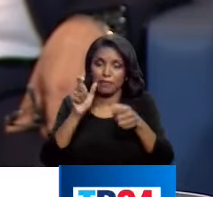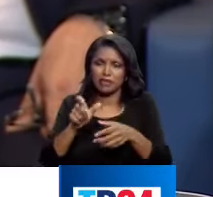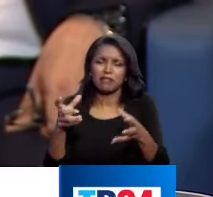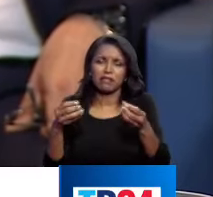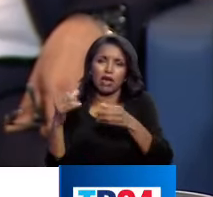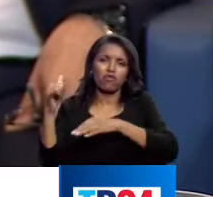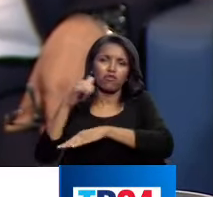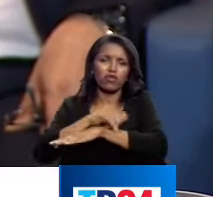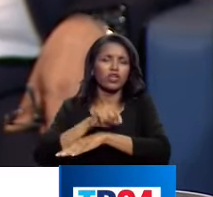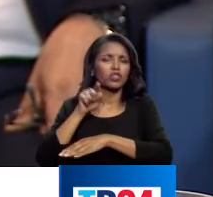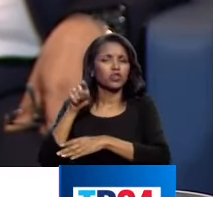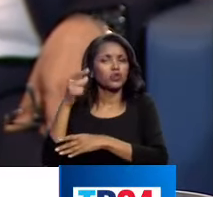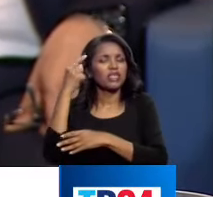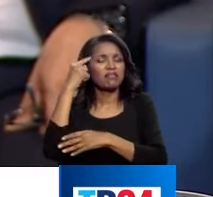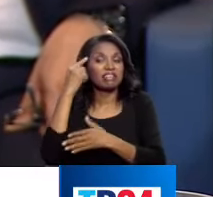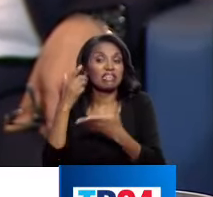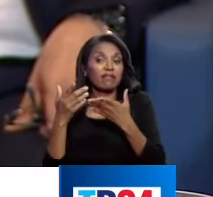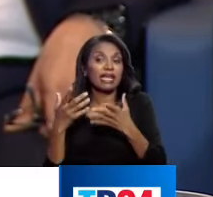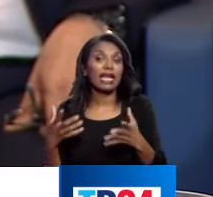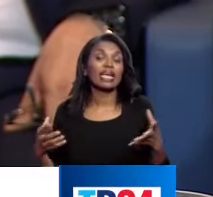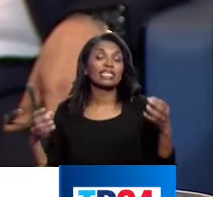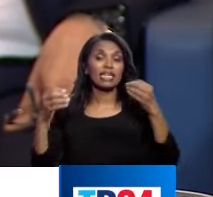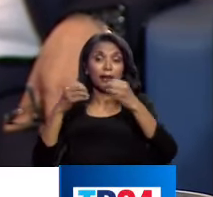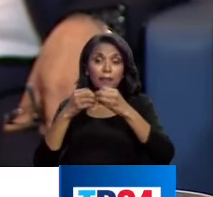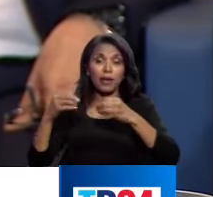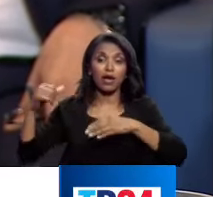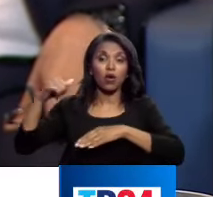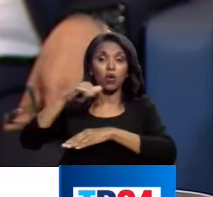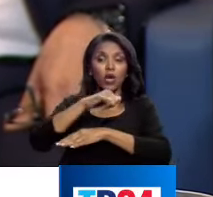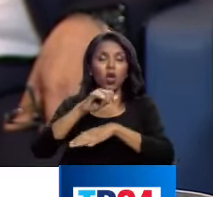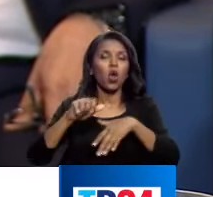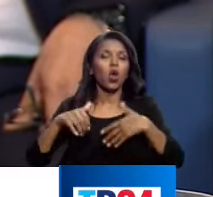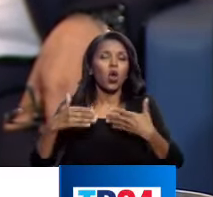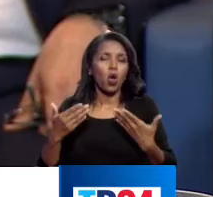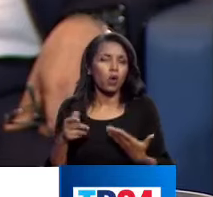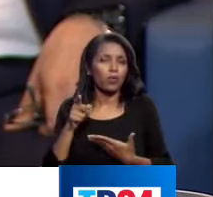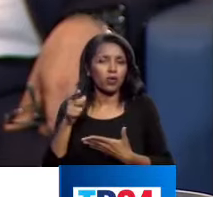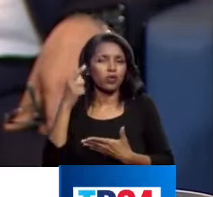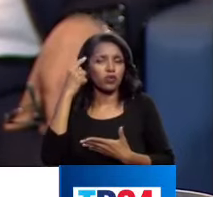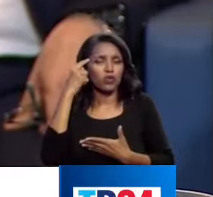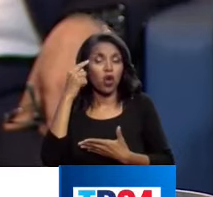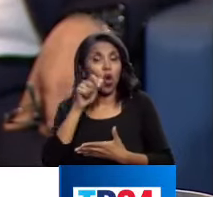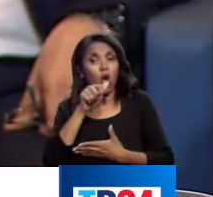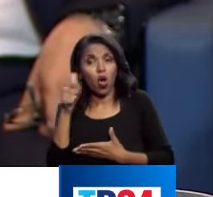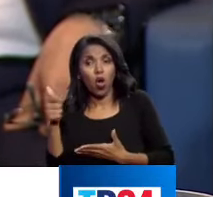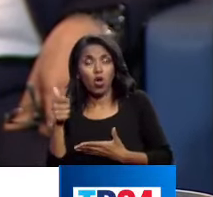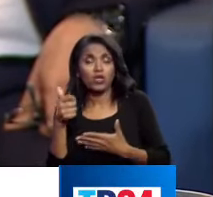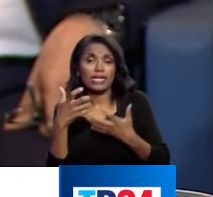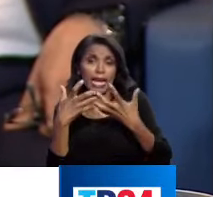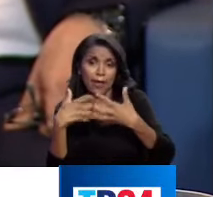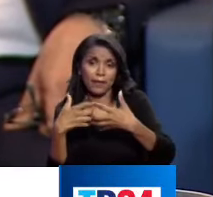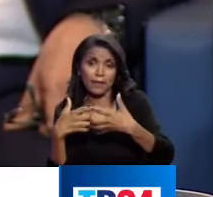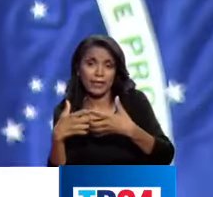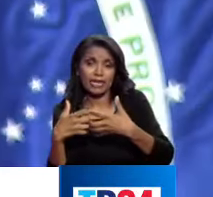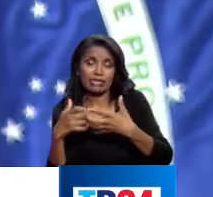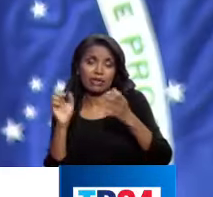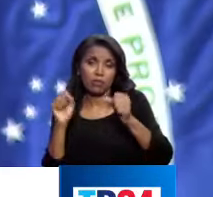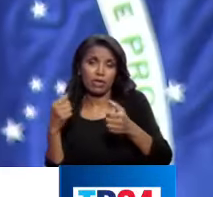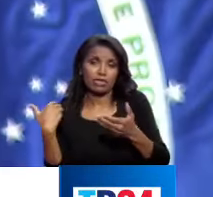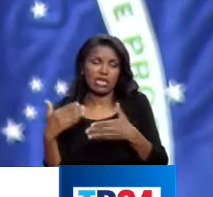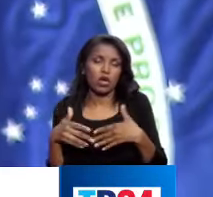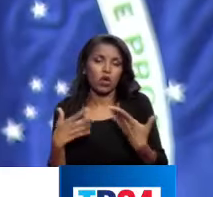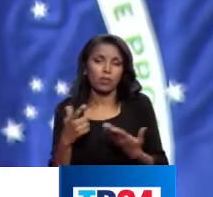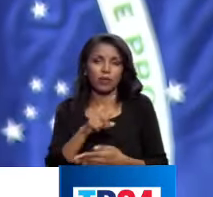de vuelos y aerolíneas internacionales, incluyendo líneas de bajo costo, cuyo destino final sea Panamá? Tiene un